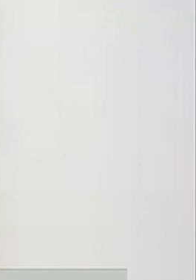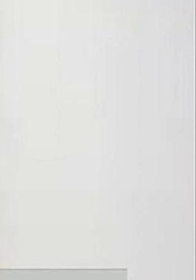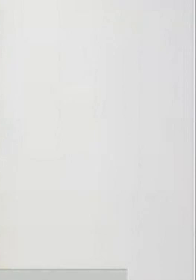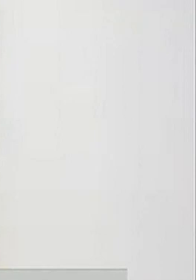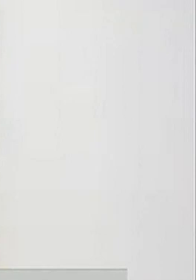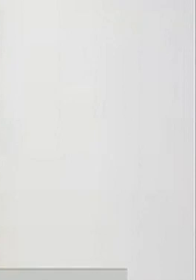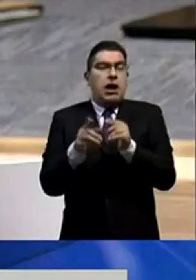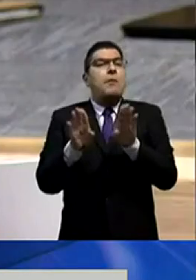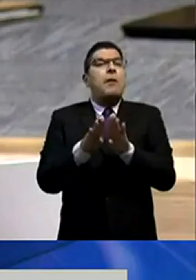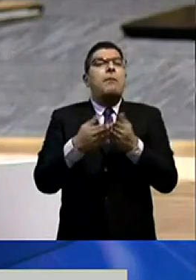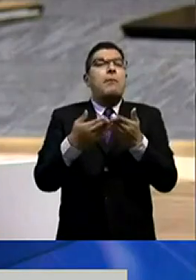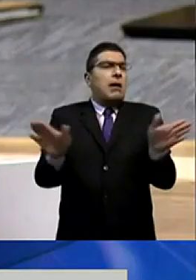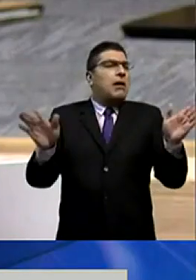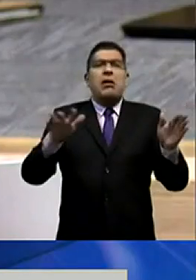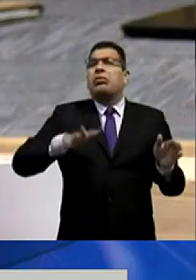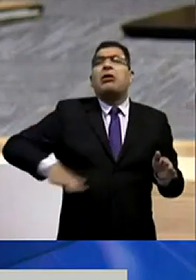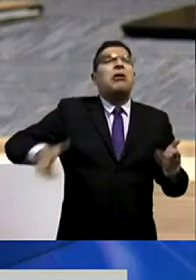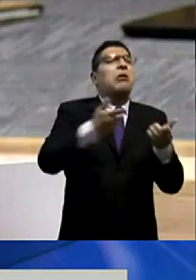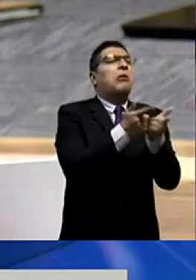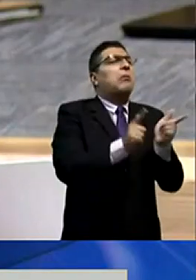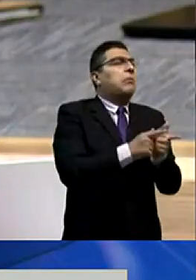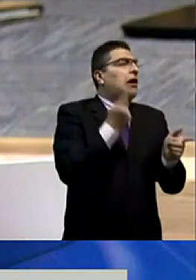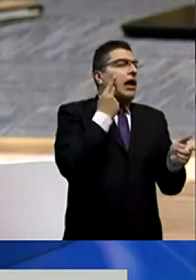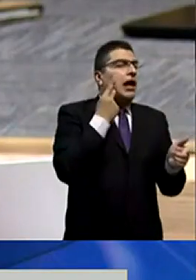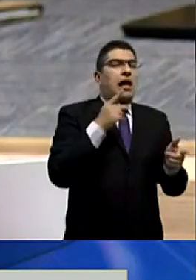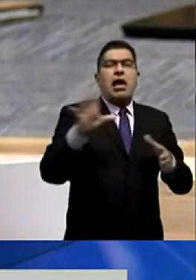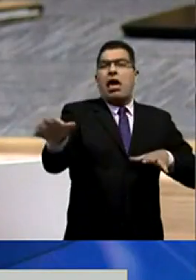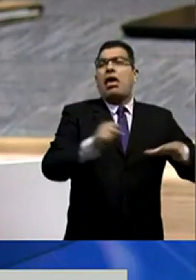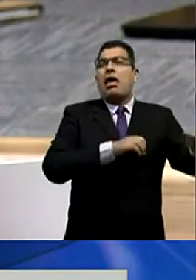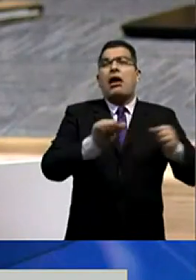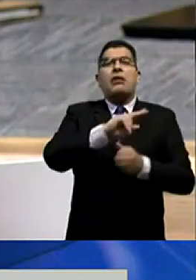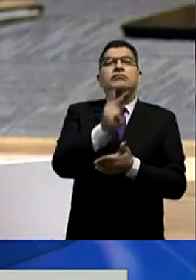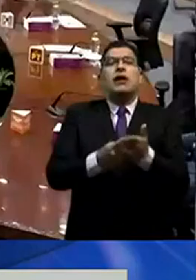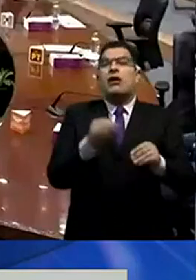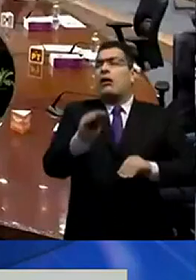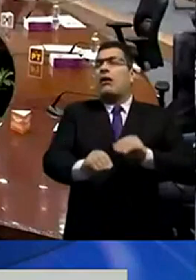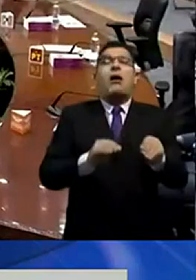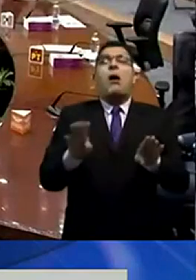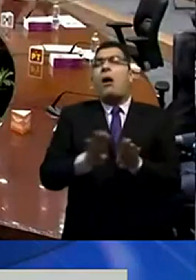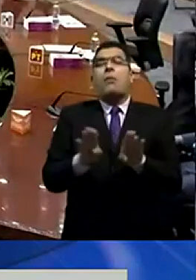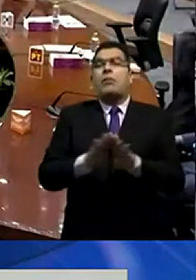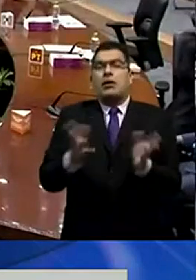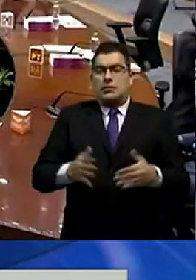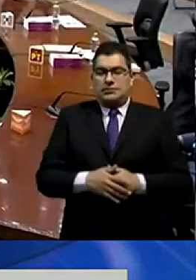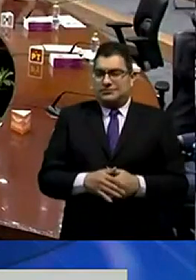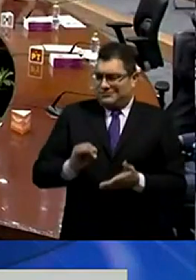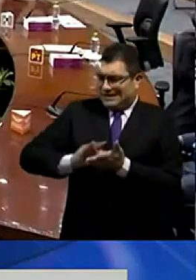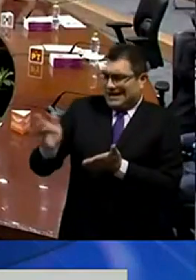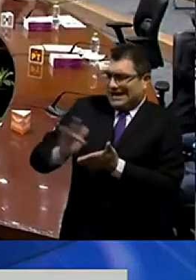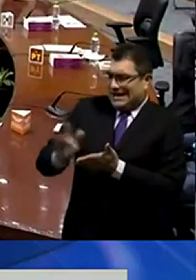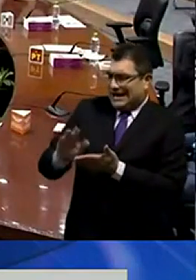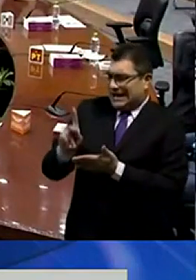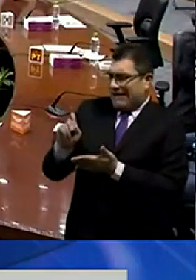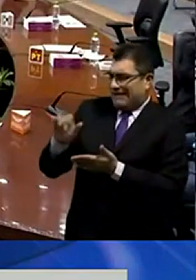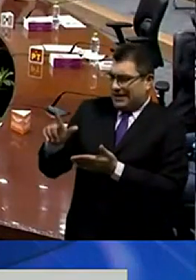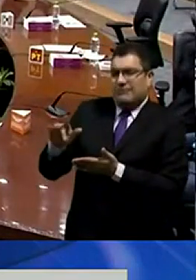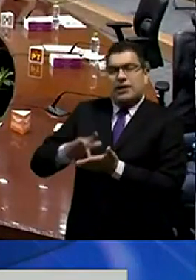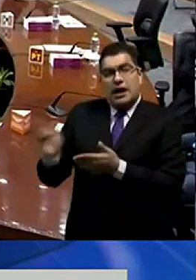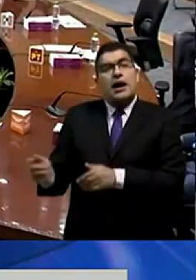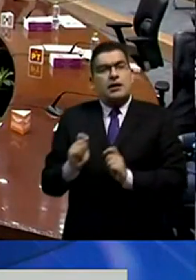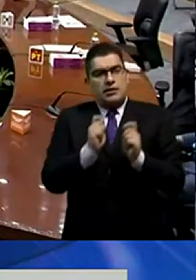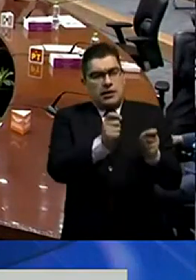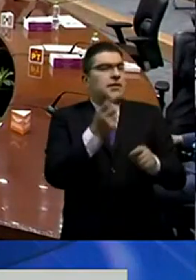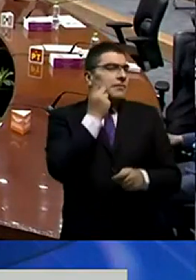INE. Él me asegura que no. Él me asegura que no tienen un pacto con el gobierno. Yo en este momento no les creo nada.